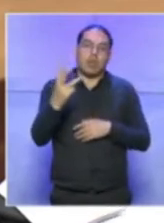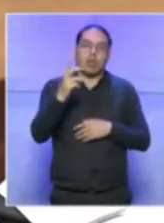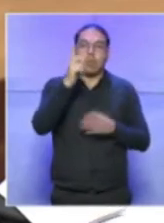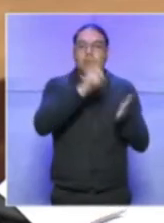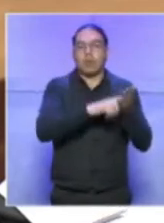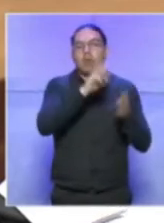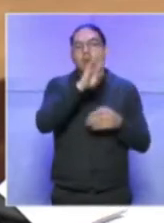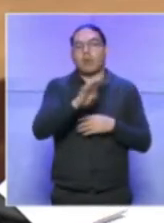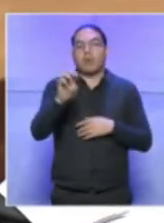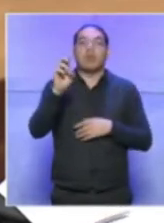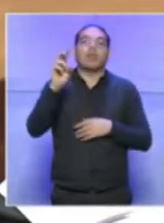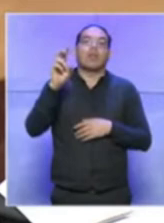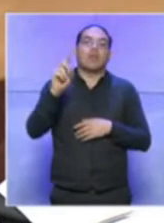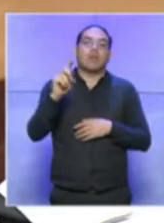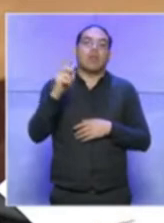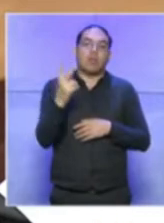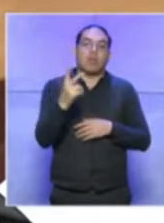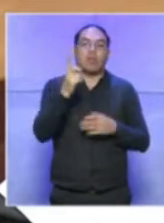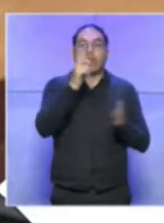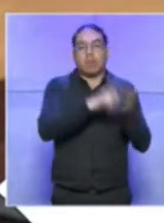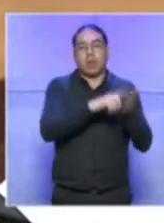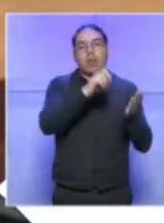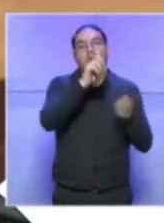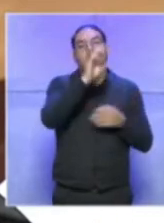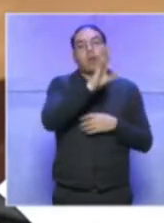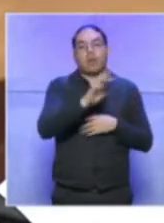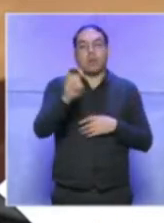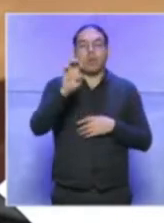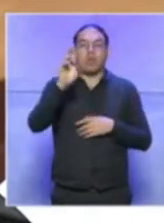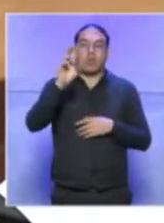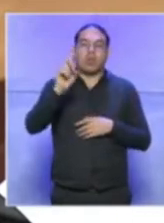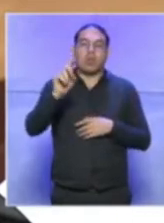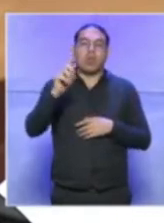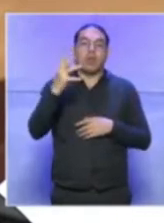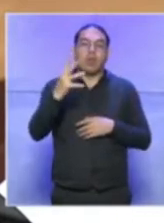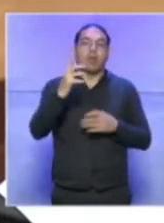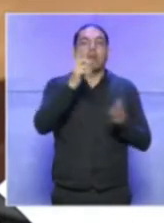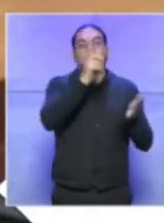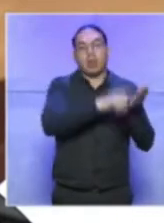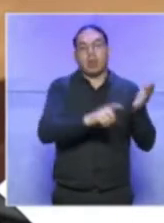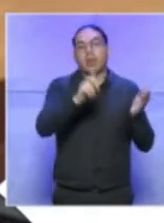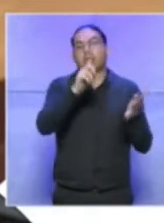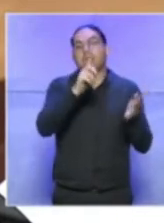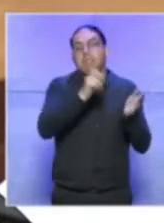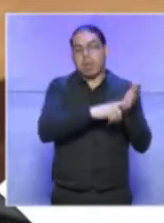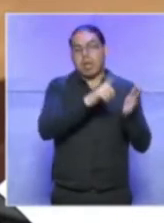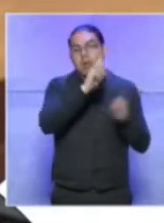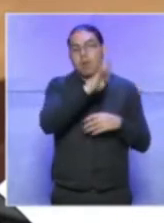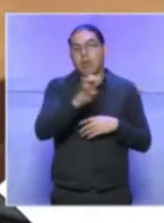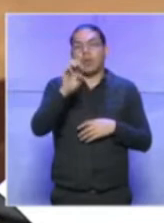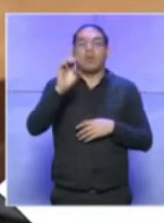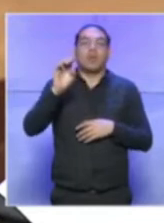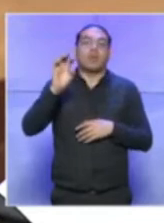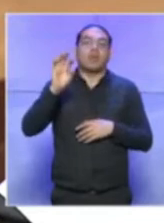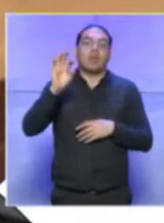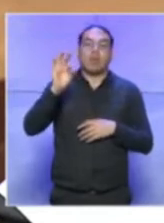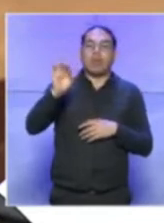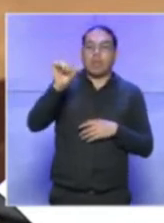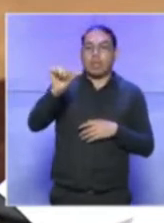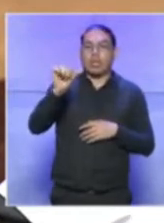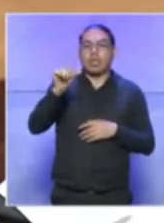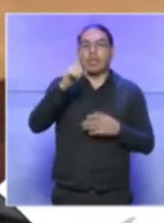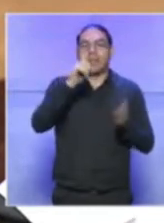1442 1444 1446 2524